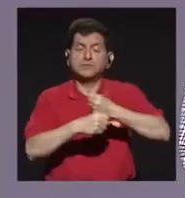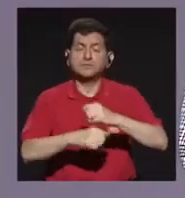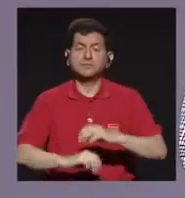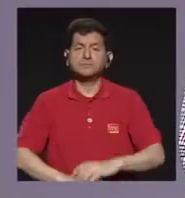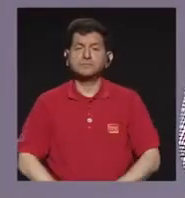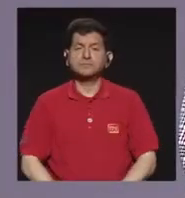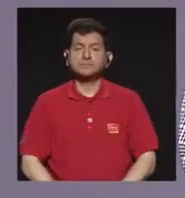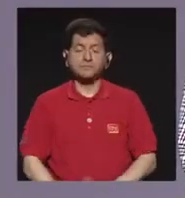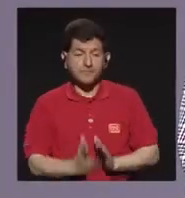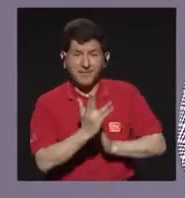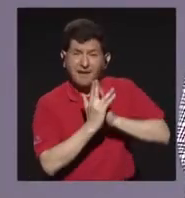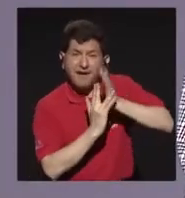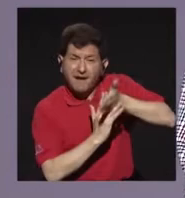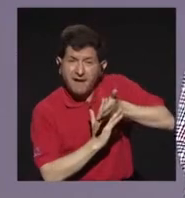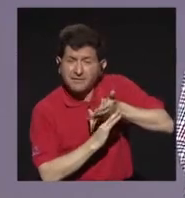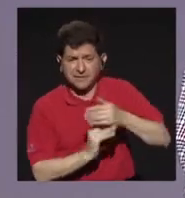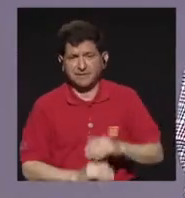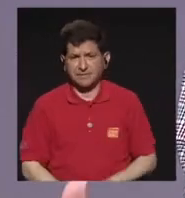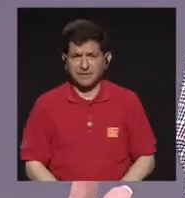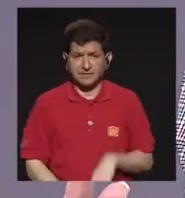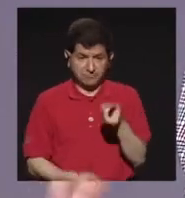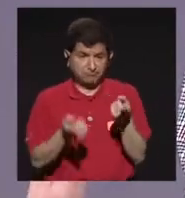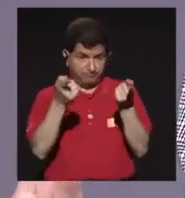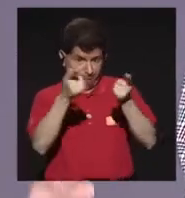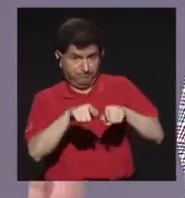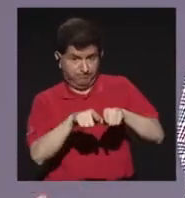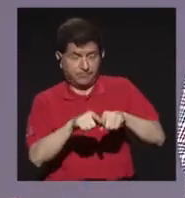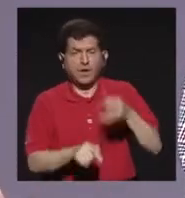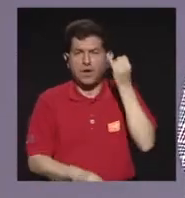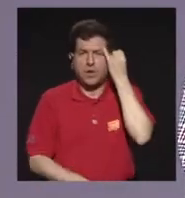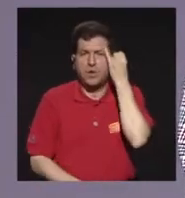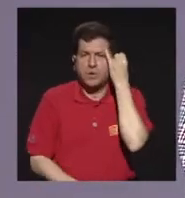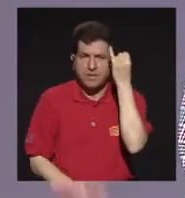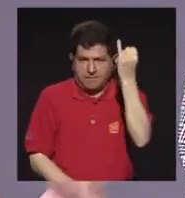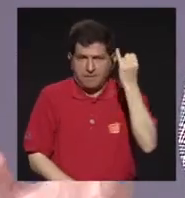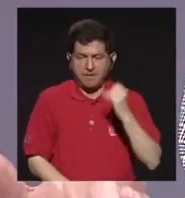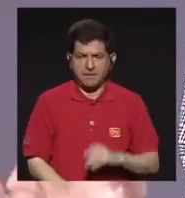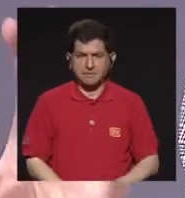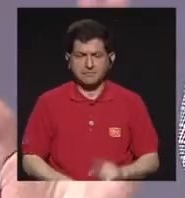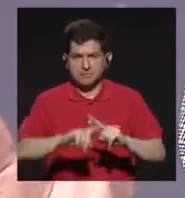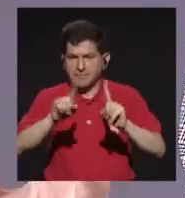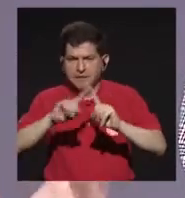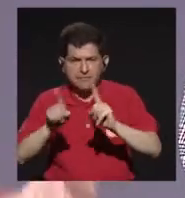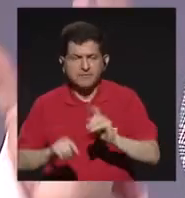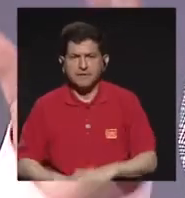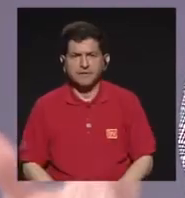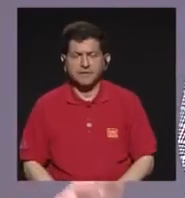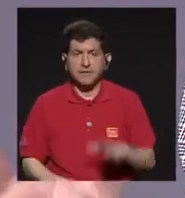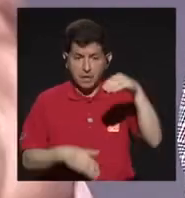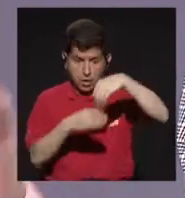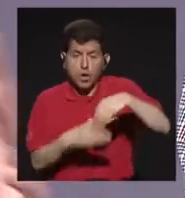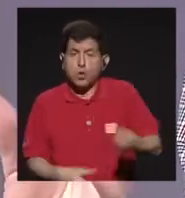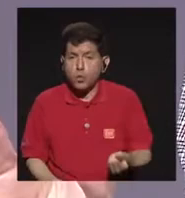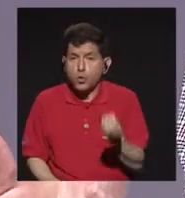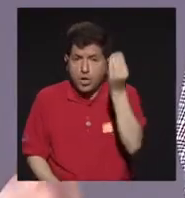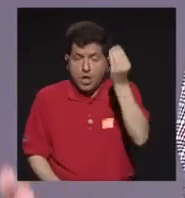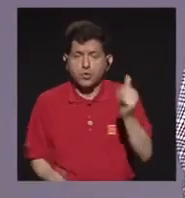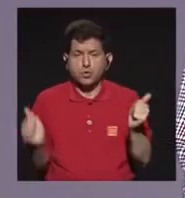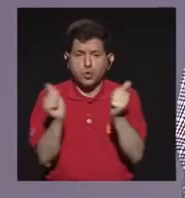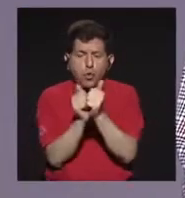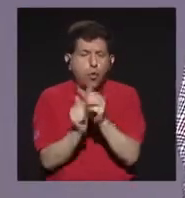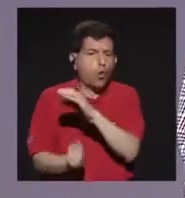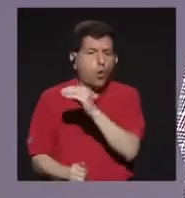Entonces, a través de iniciativas, incluyendo a jóvenes con y